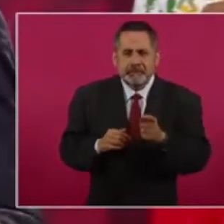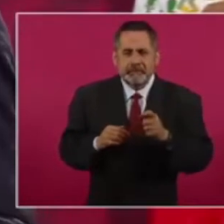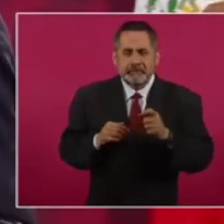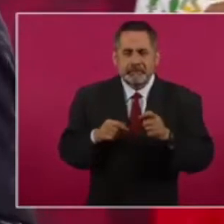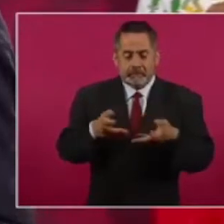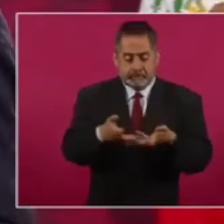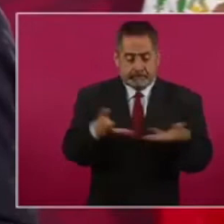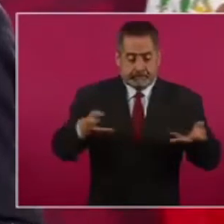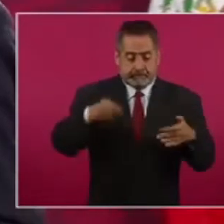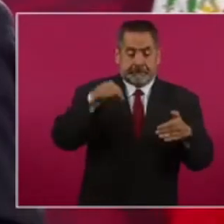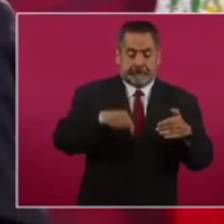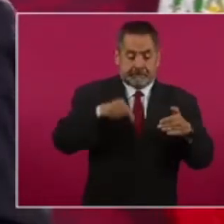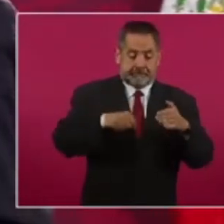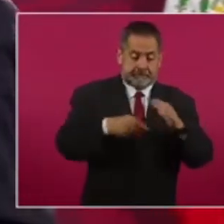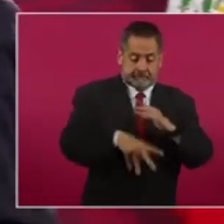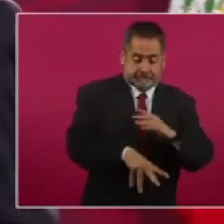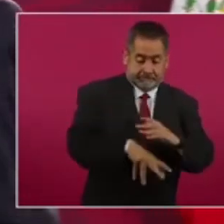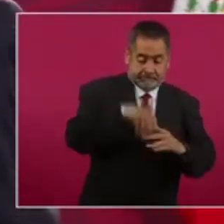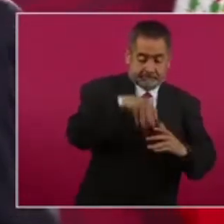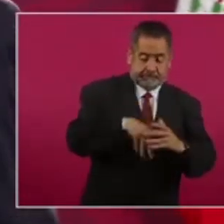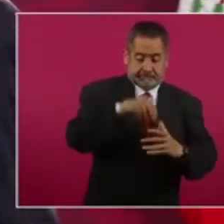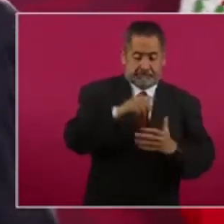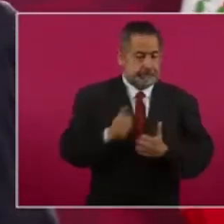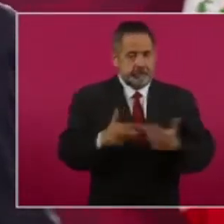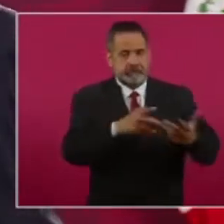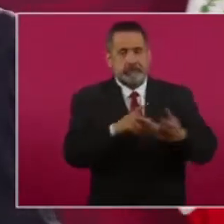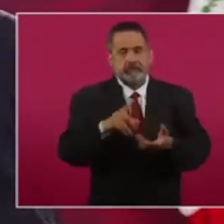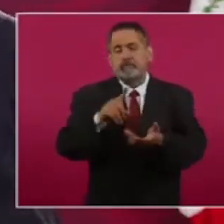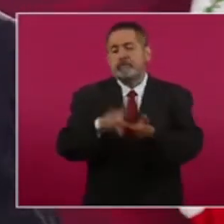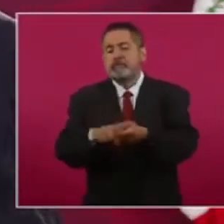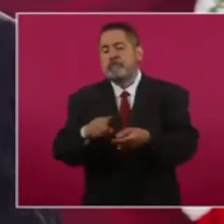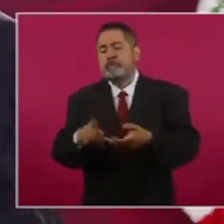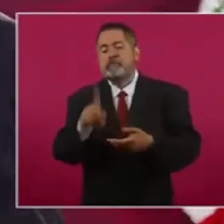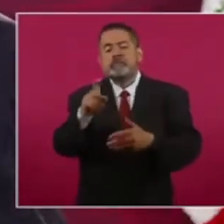en tierra y en aguas someras, donde está el petróleo.